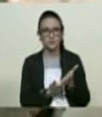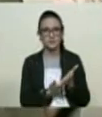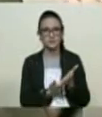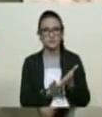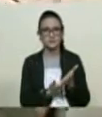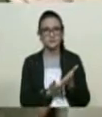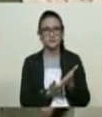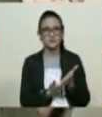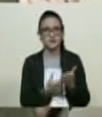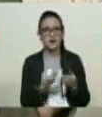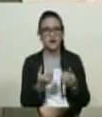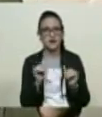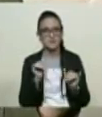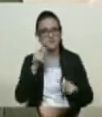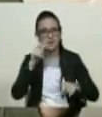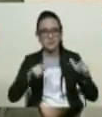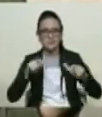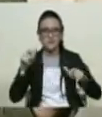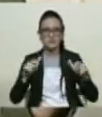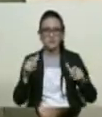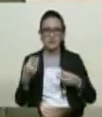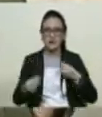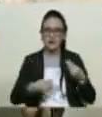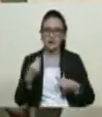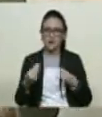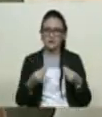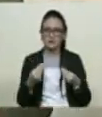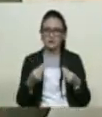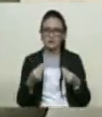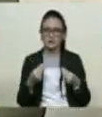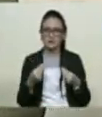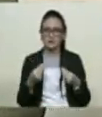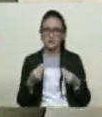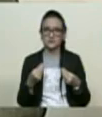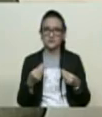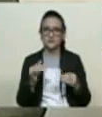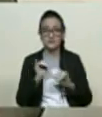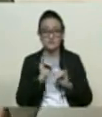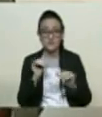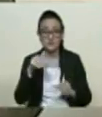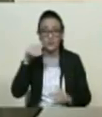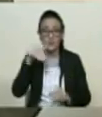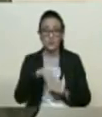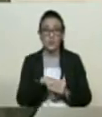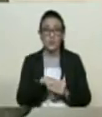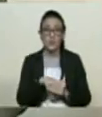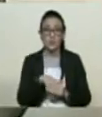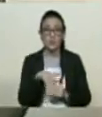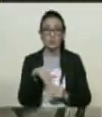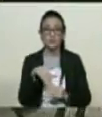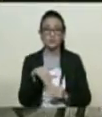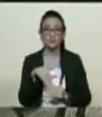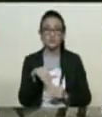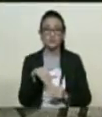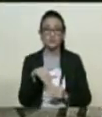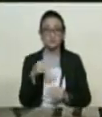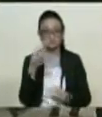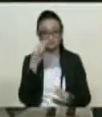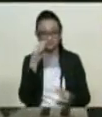la ciudadanía, las electoras y los electores. Una vez que emite su voto, puede